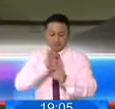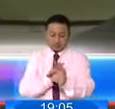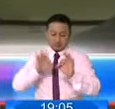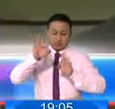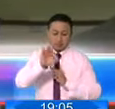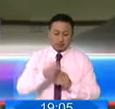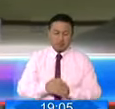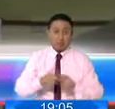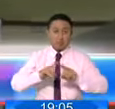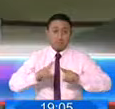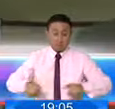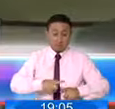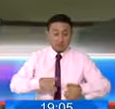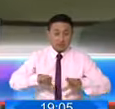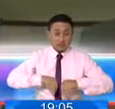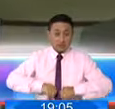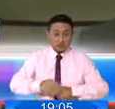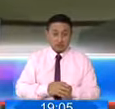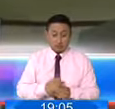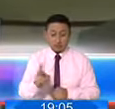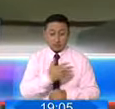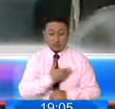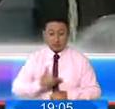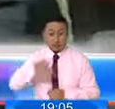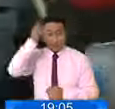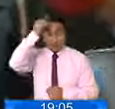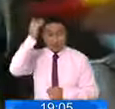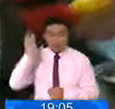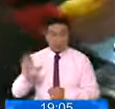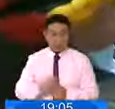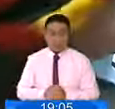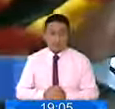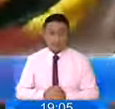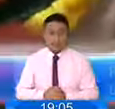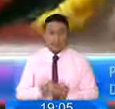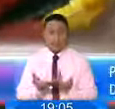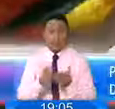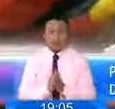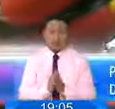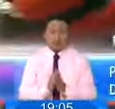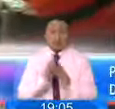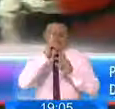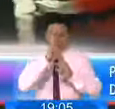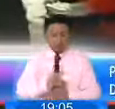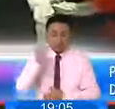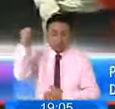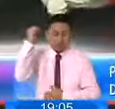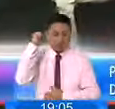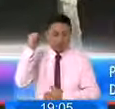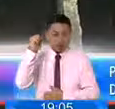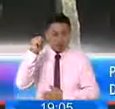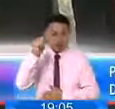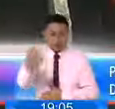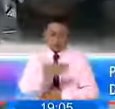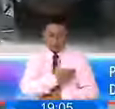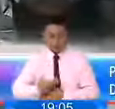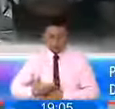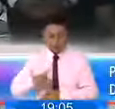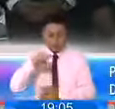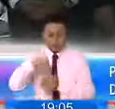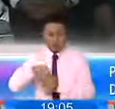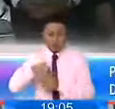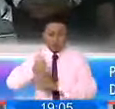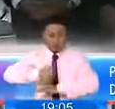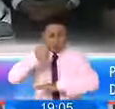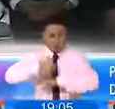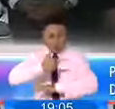acepta la acción de protección, sería el vicepresidente Glass. Este pedido de acción de protección será analizado dentro de la Corte Provincial y un juez